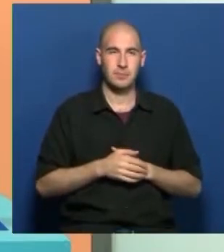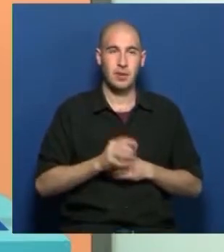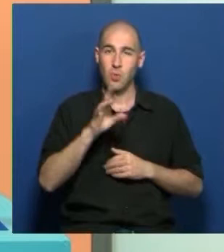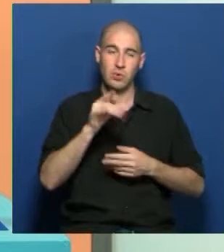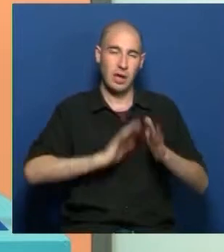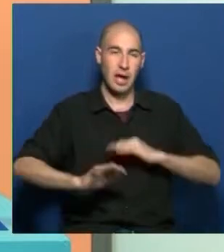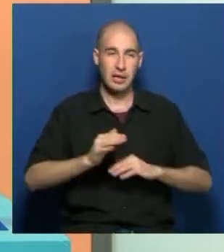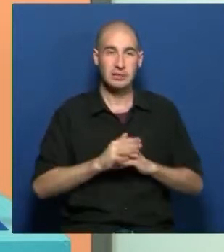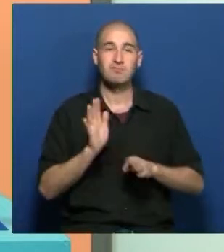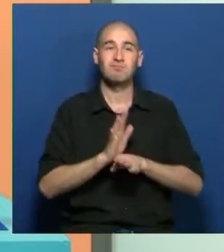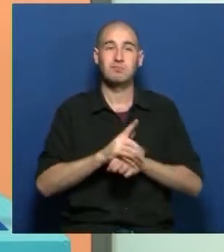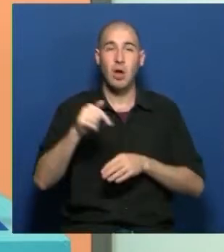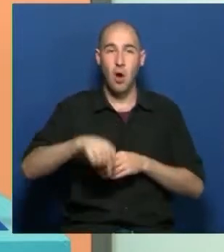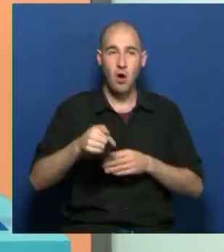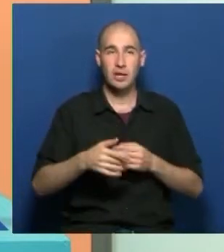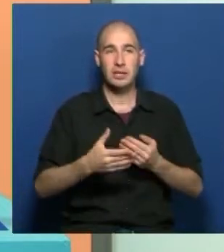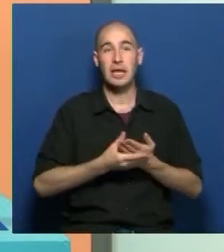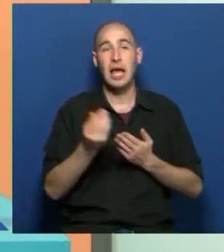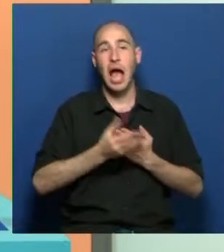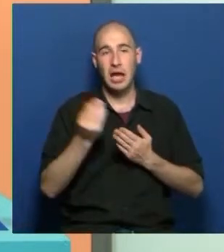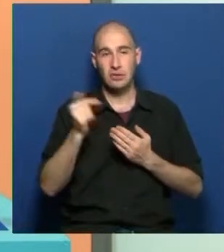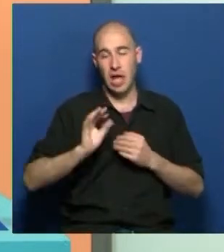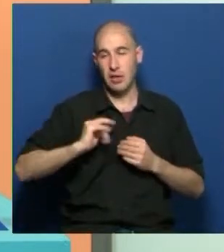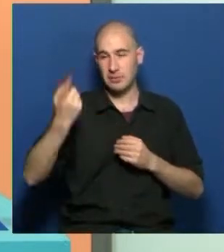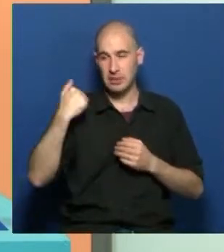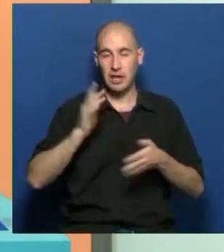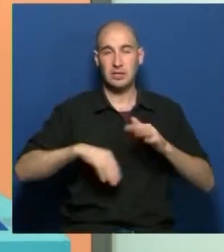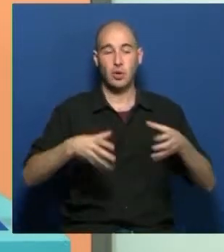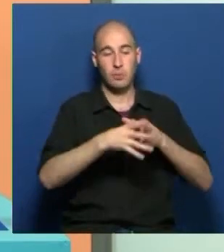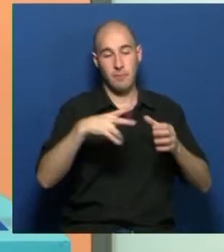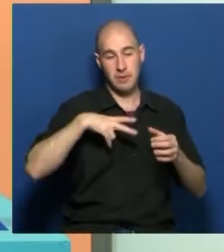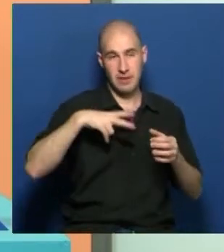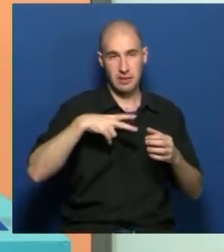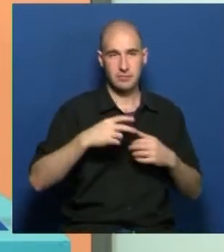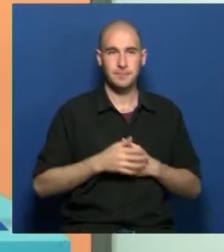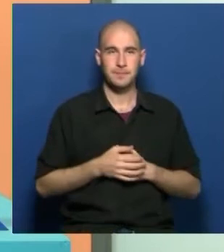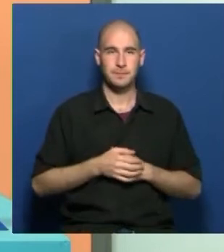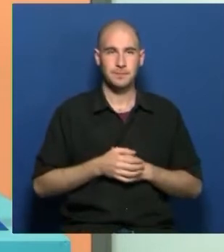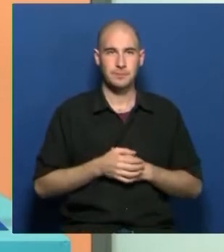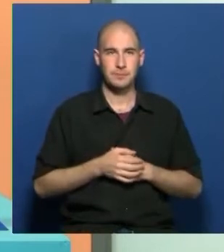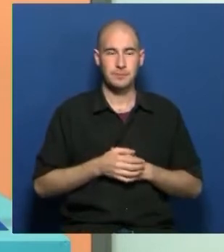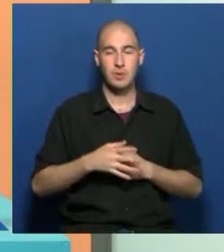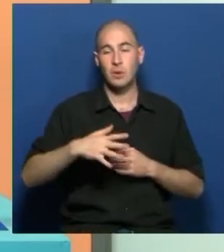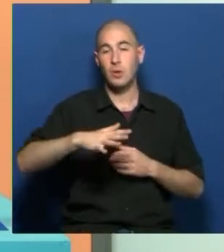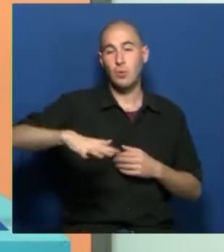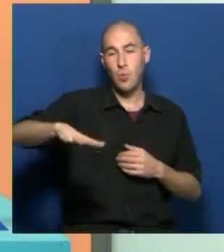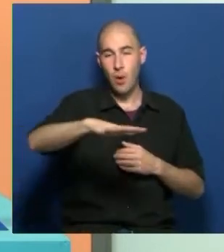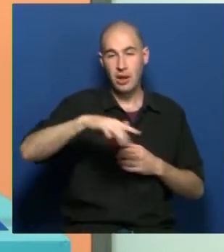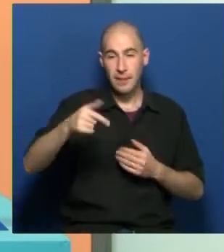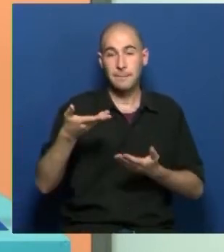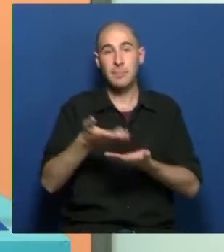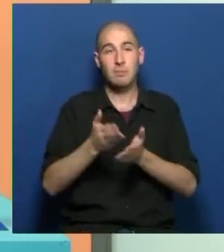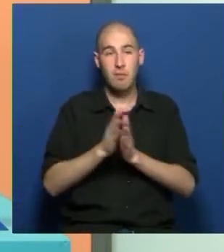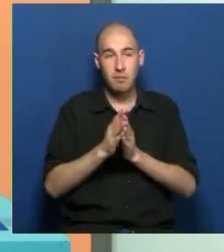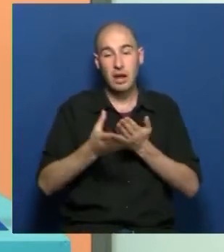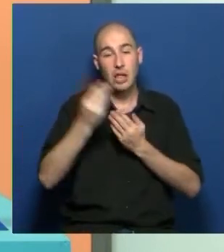han hecho. Entonces, hoy el ajuste, o el ajuste del año pasado lo hizo el sector privado. El mercado como que sigue pidiendo un poco